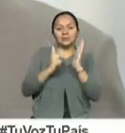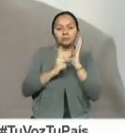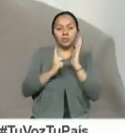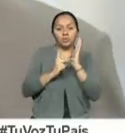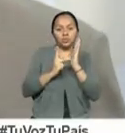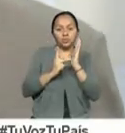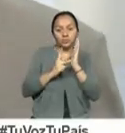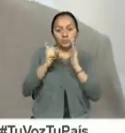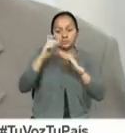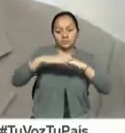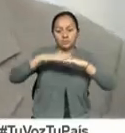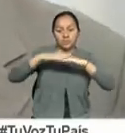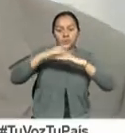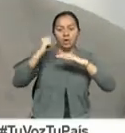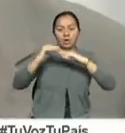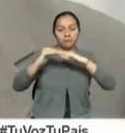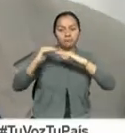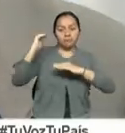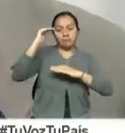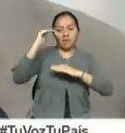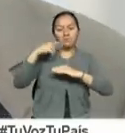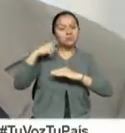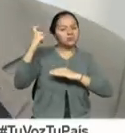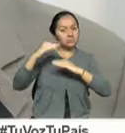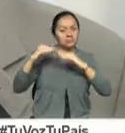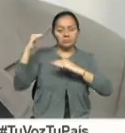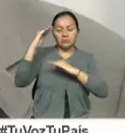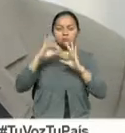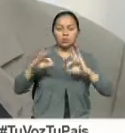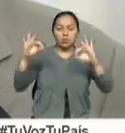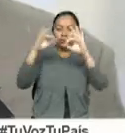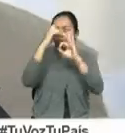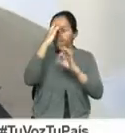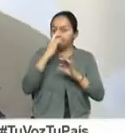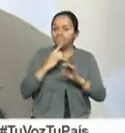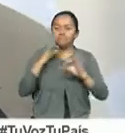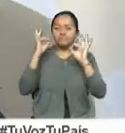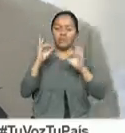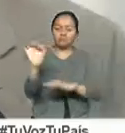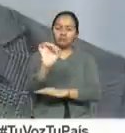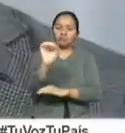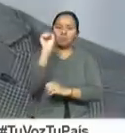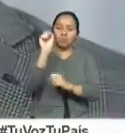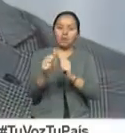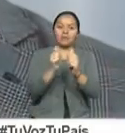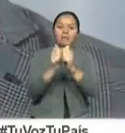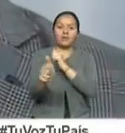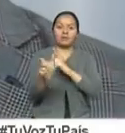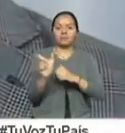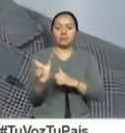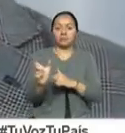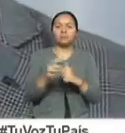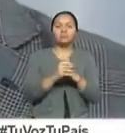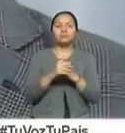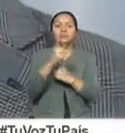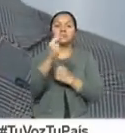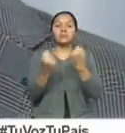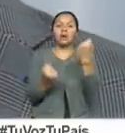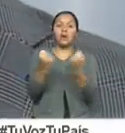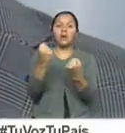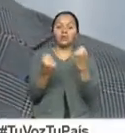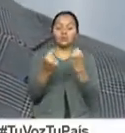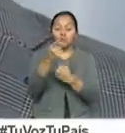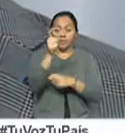conducción, vamos a subir ese puntaje porque es fundamental que quienes están detrás de un volante lo hagan. Para que conductores que tengan un